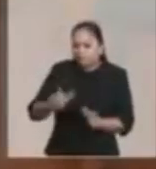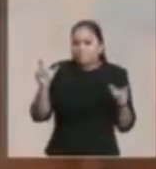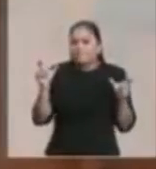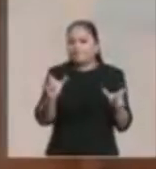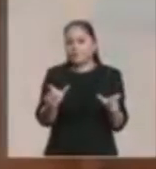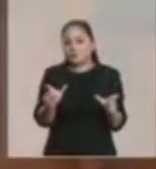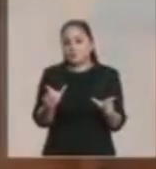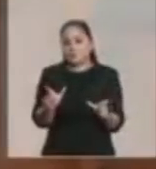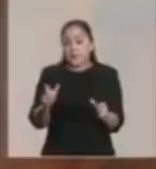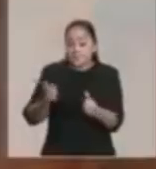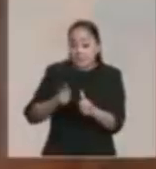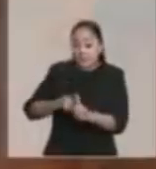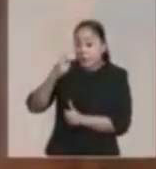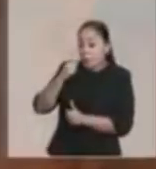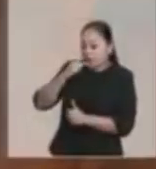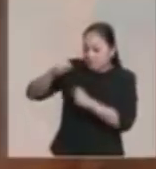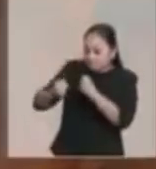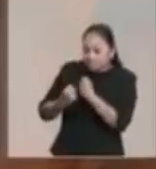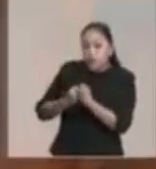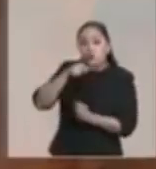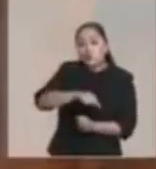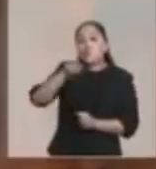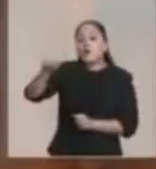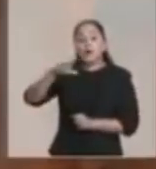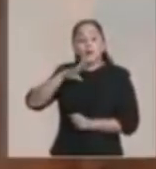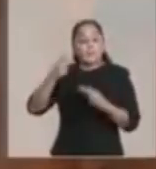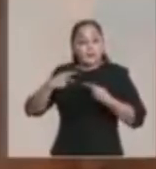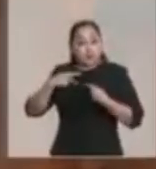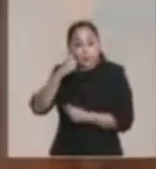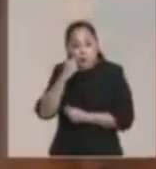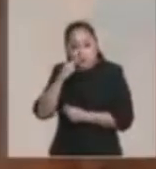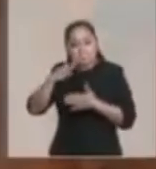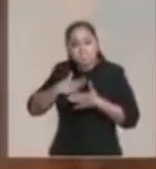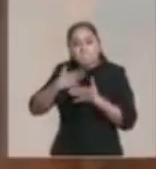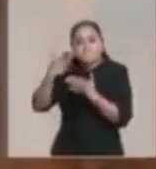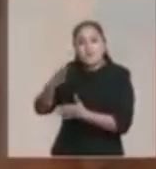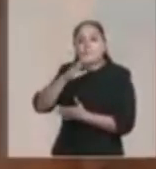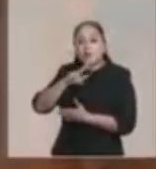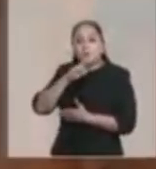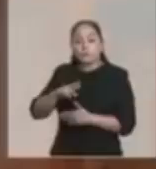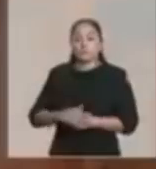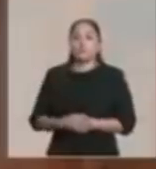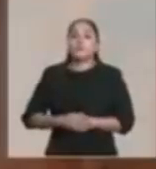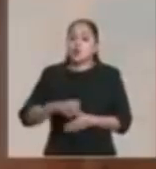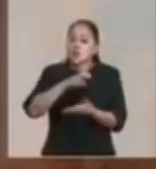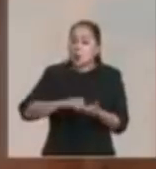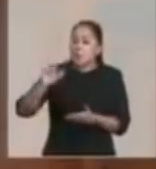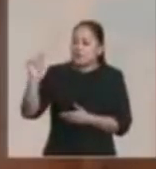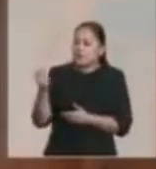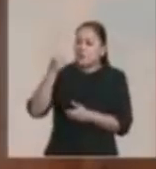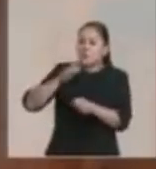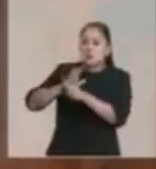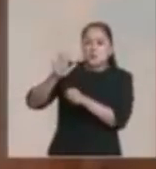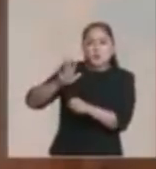voy a fortalecer la policía para que tú le tengas confianza. Segundo, voy a adquirir la mejor tecnología para aumentar las capacidades